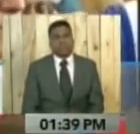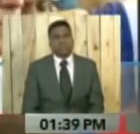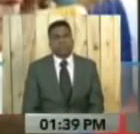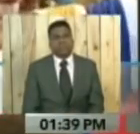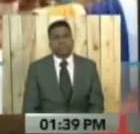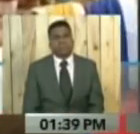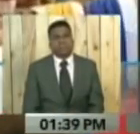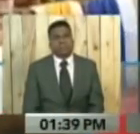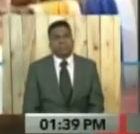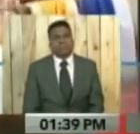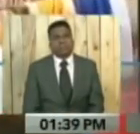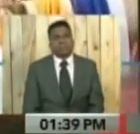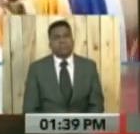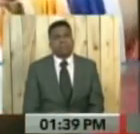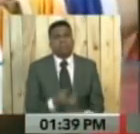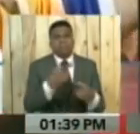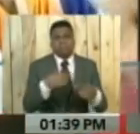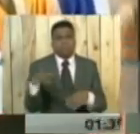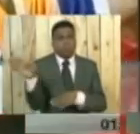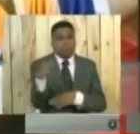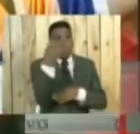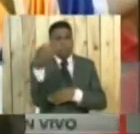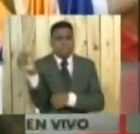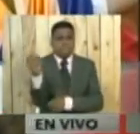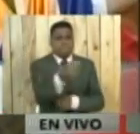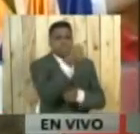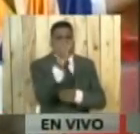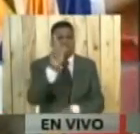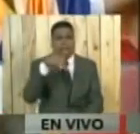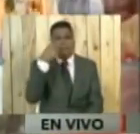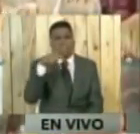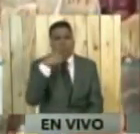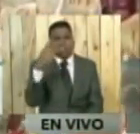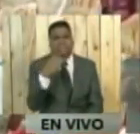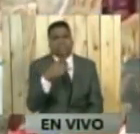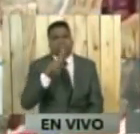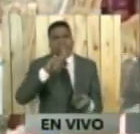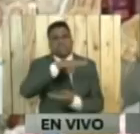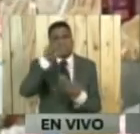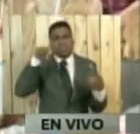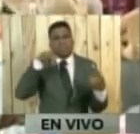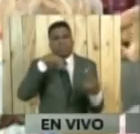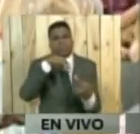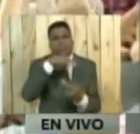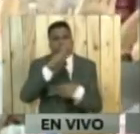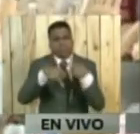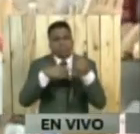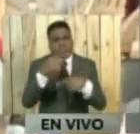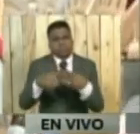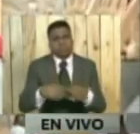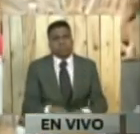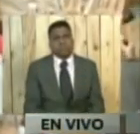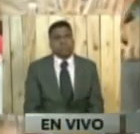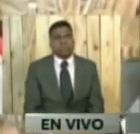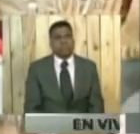como vanguardia política del proceso revolucionario.